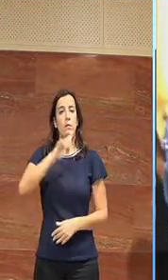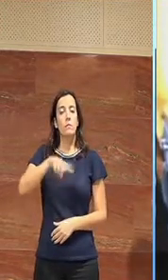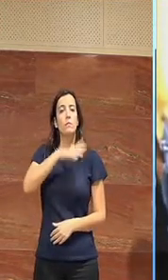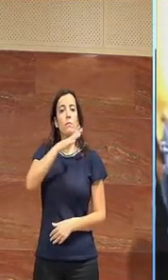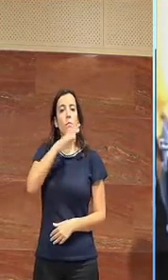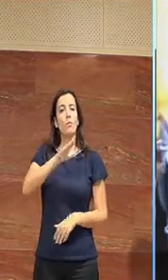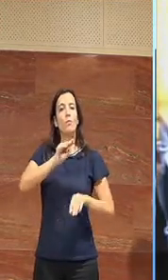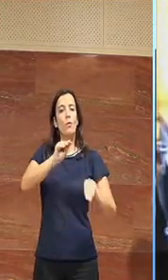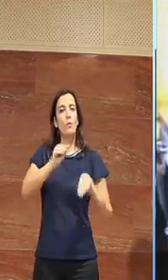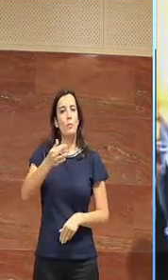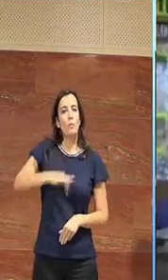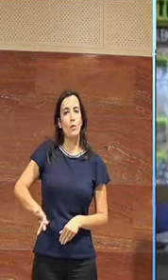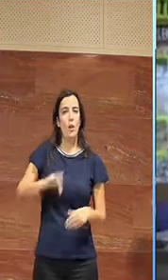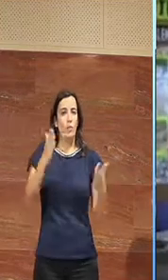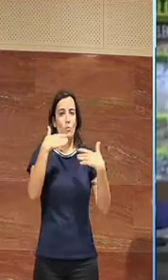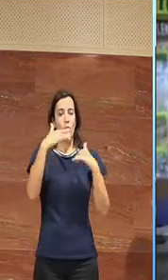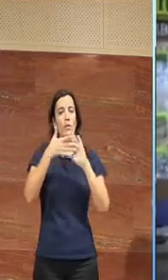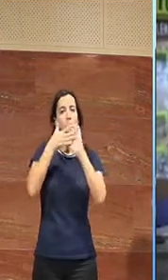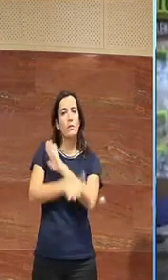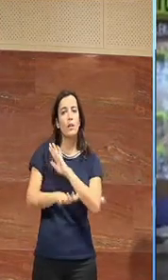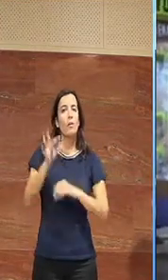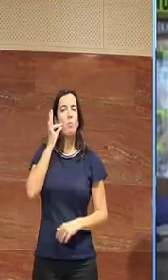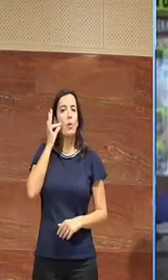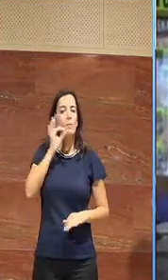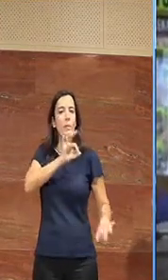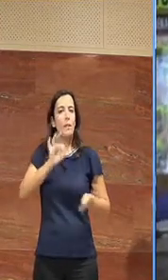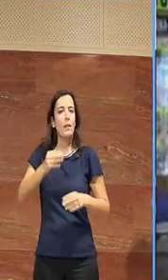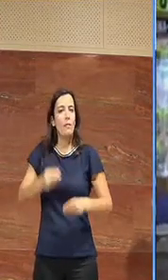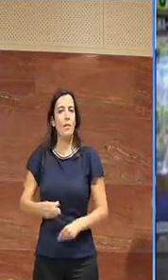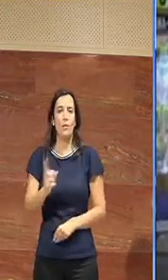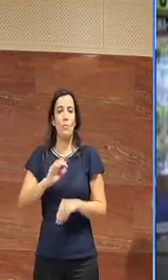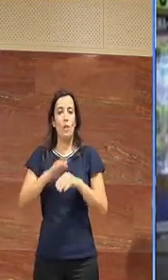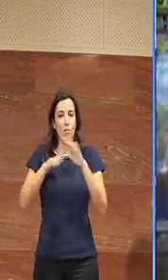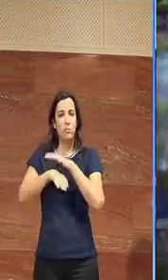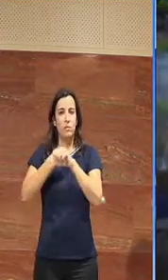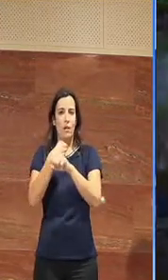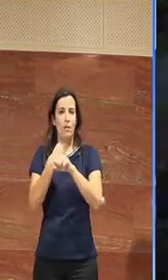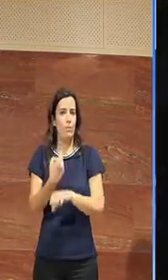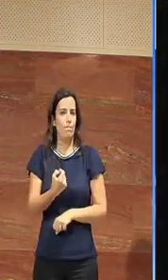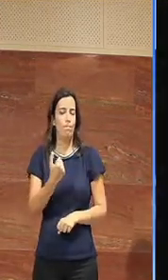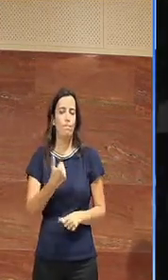falta de formación profesional, están poco preparadas para acceder al mundo laboral.